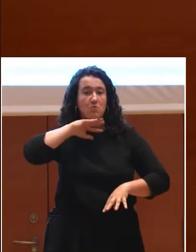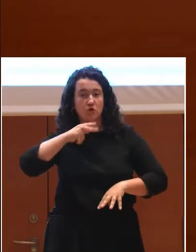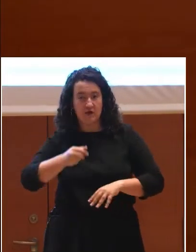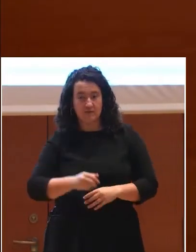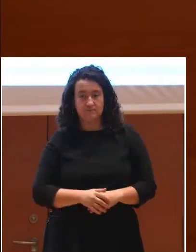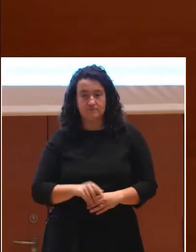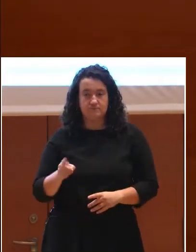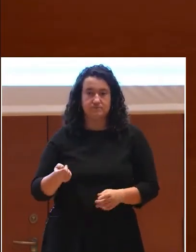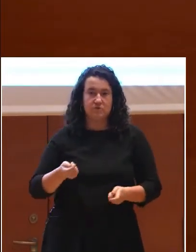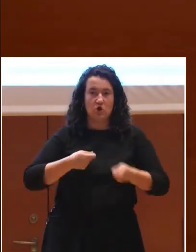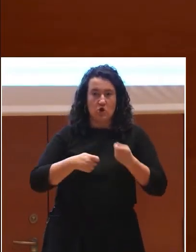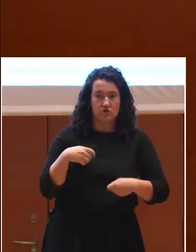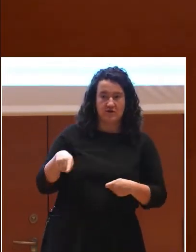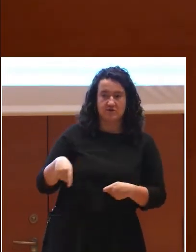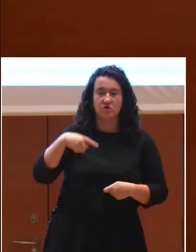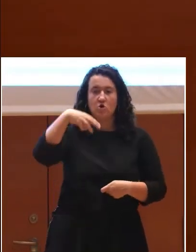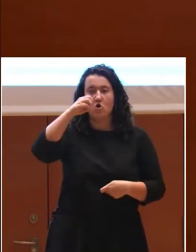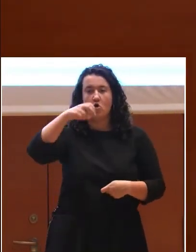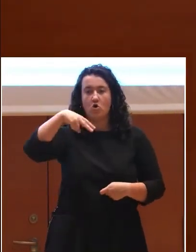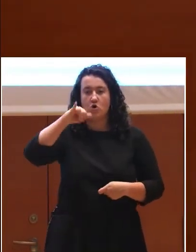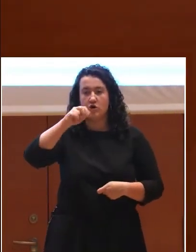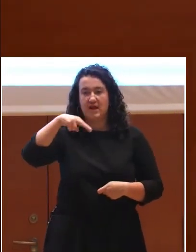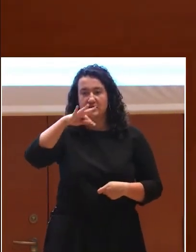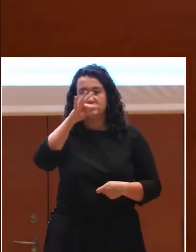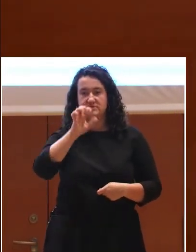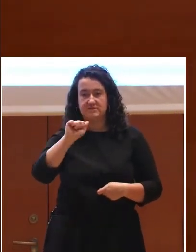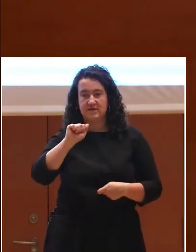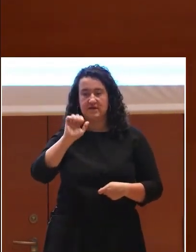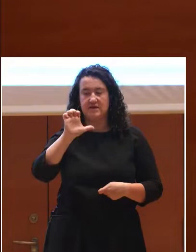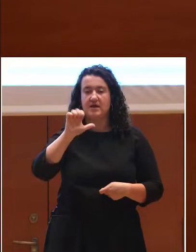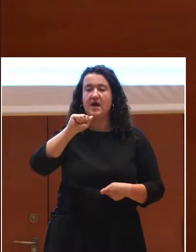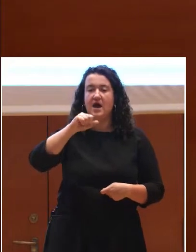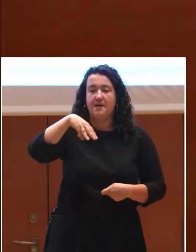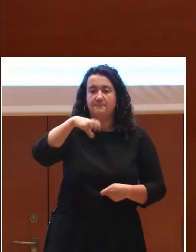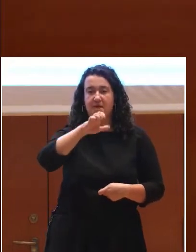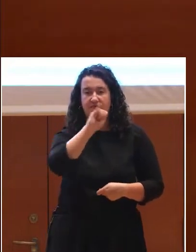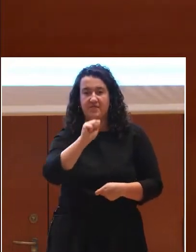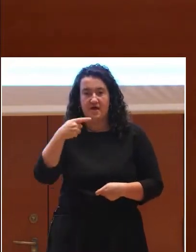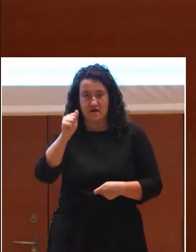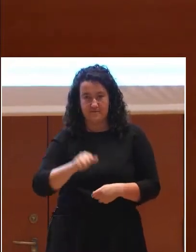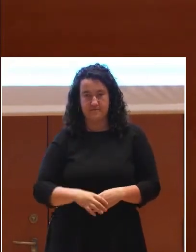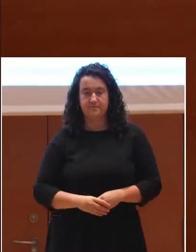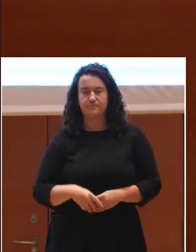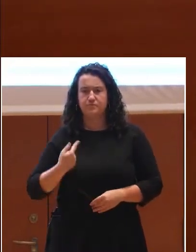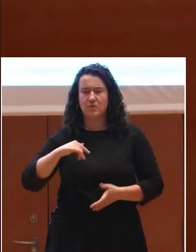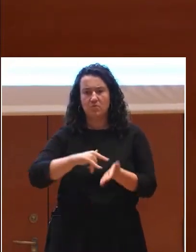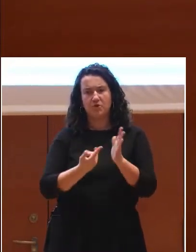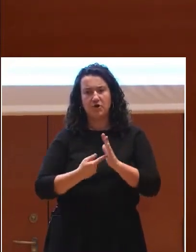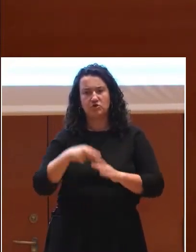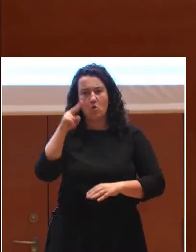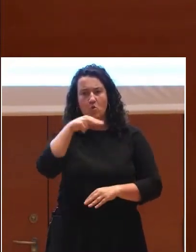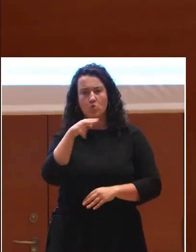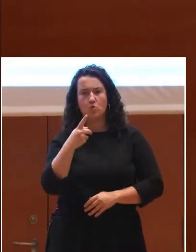conocer el proyecto sare Morea eta bere coordina y tenemos a un hincha que es